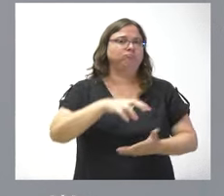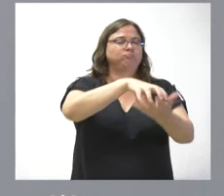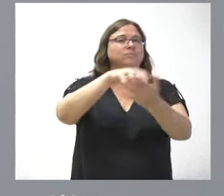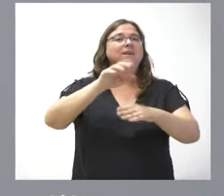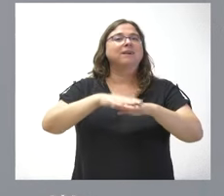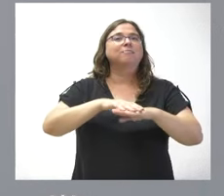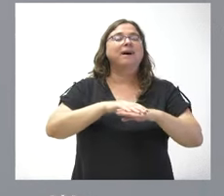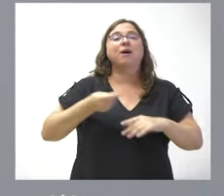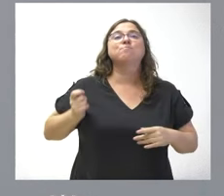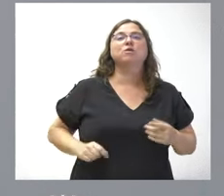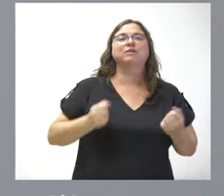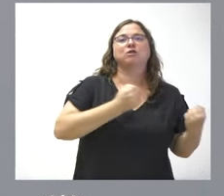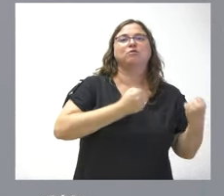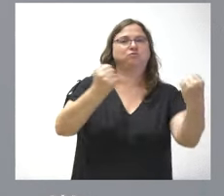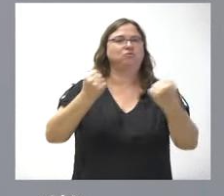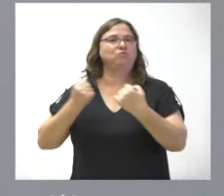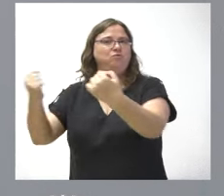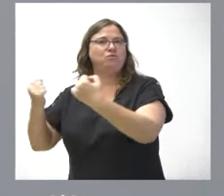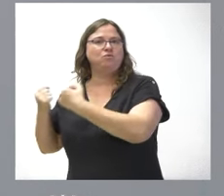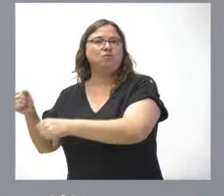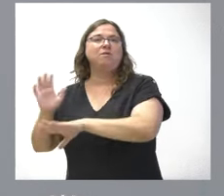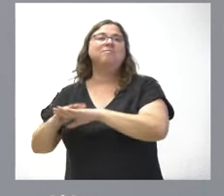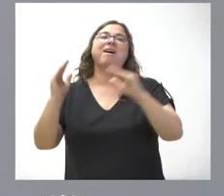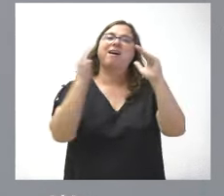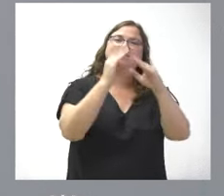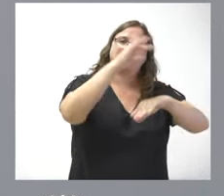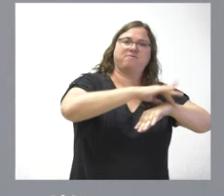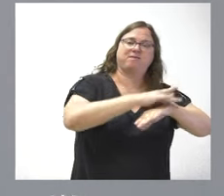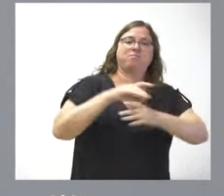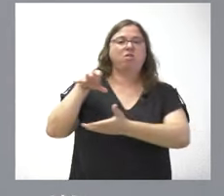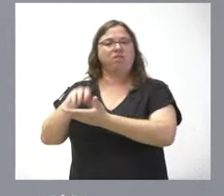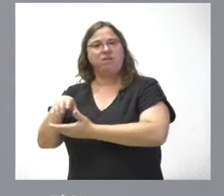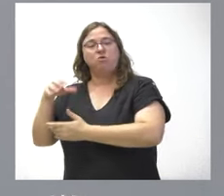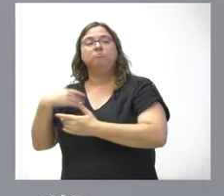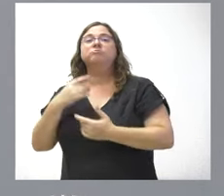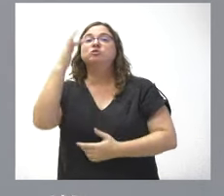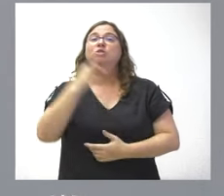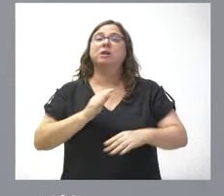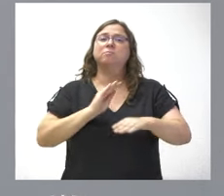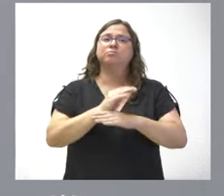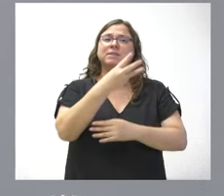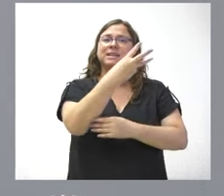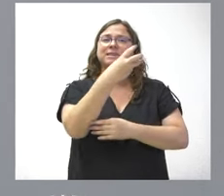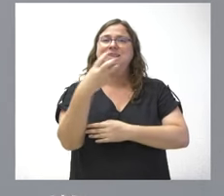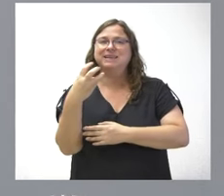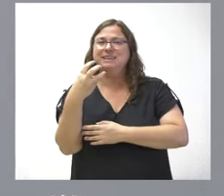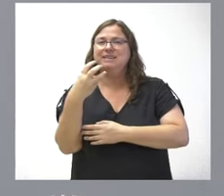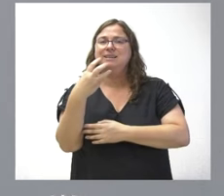traslado de profesionales desde estos centros hasta los domicilios de los pacientes es una inversión de 300